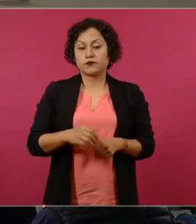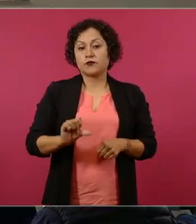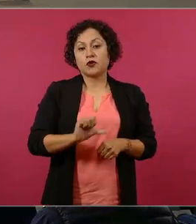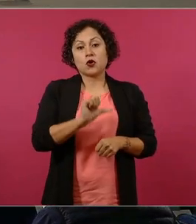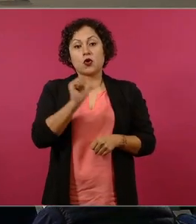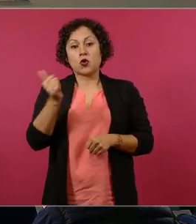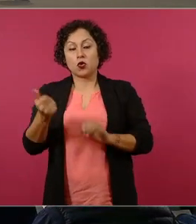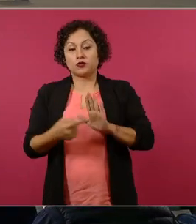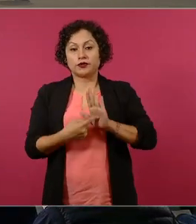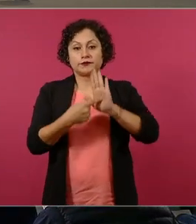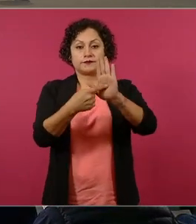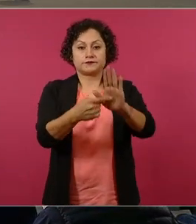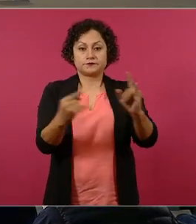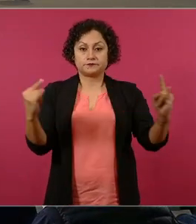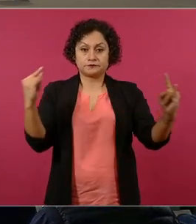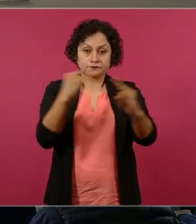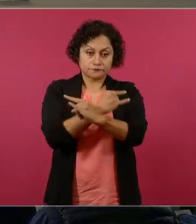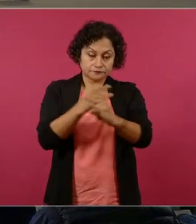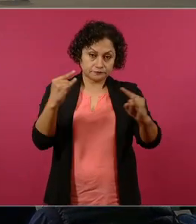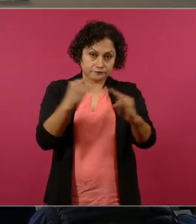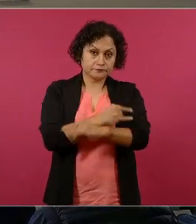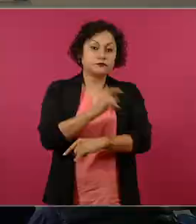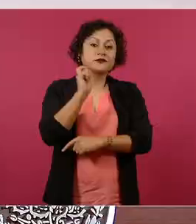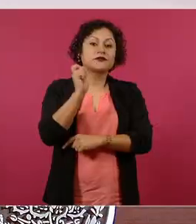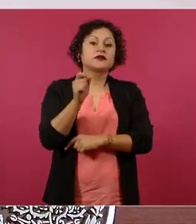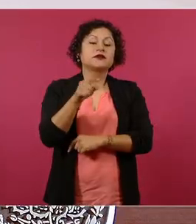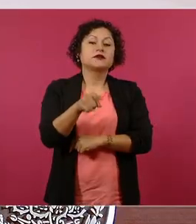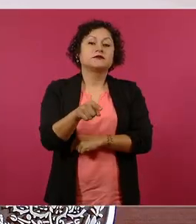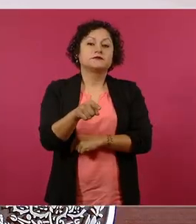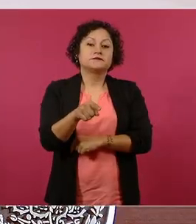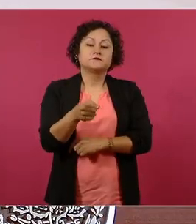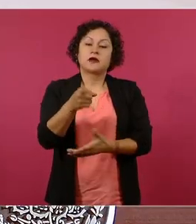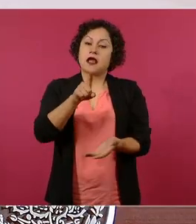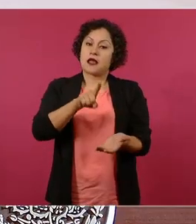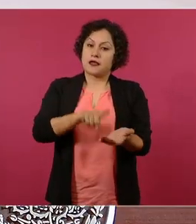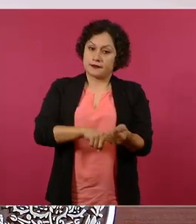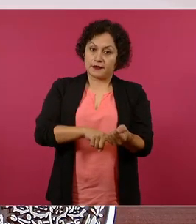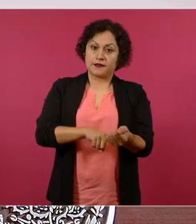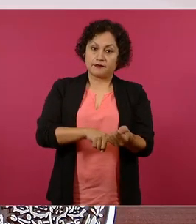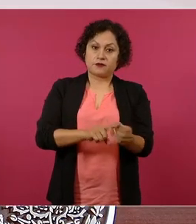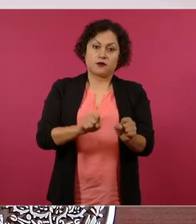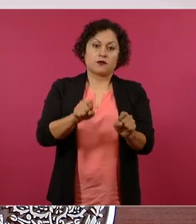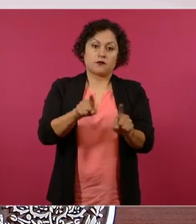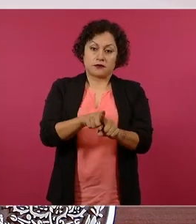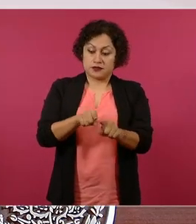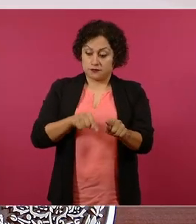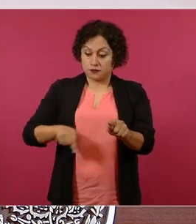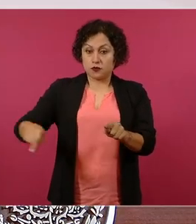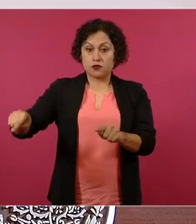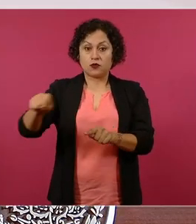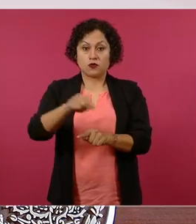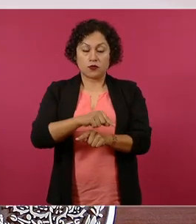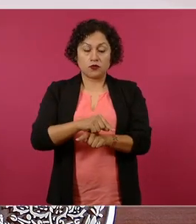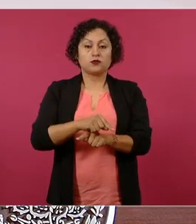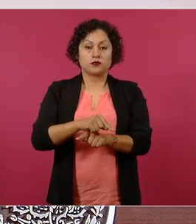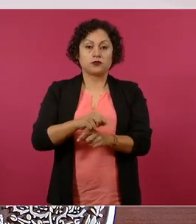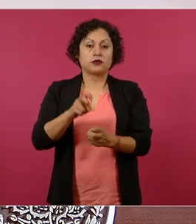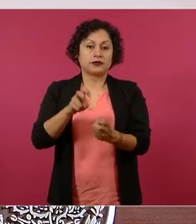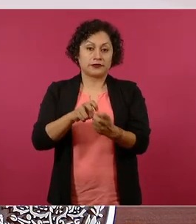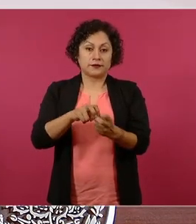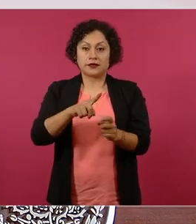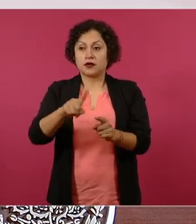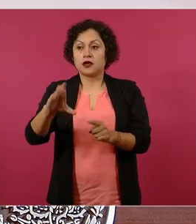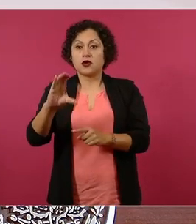quisiéramos destacar que forma parte del sistema eh de Tepic Compostela es el de eh Tepic